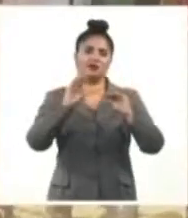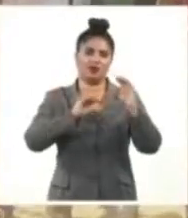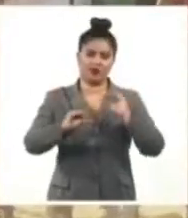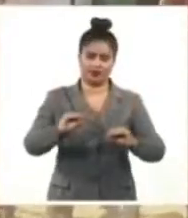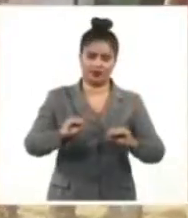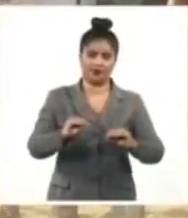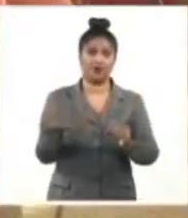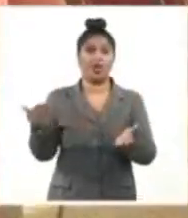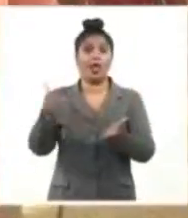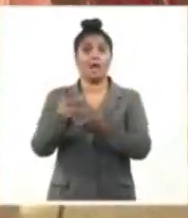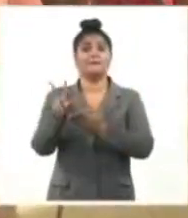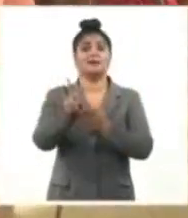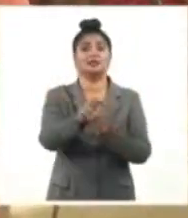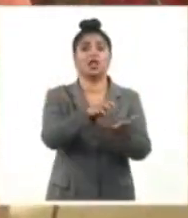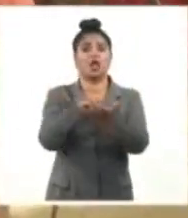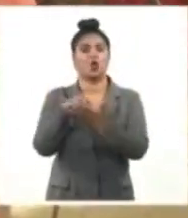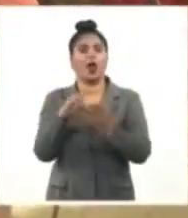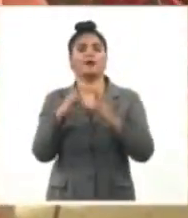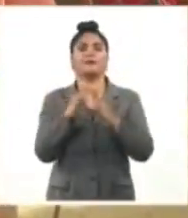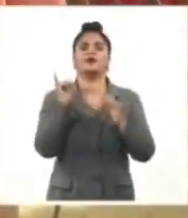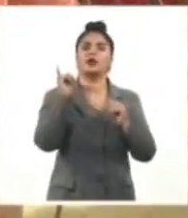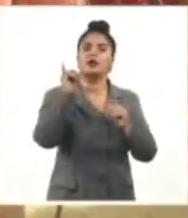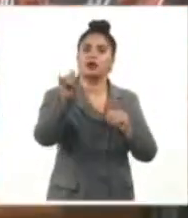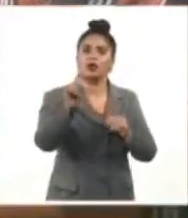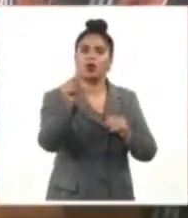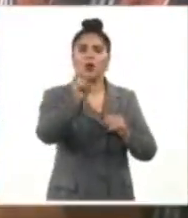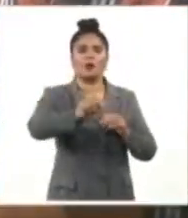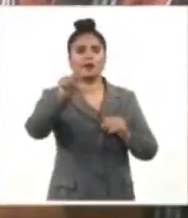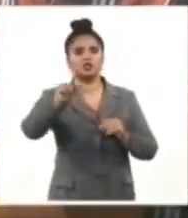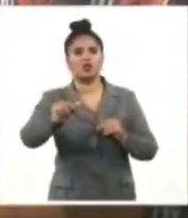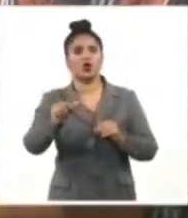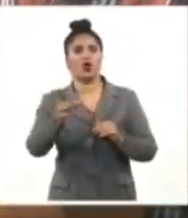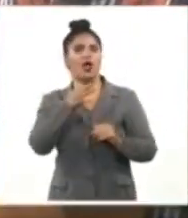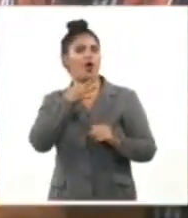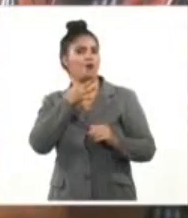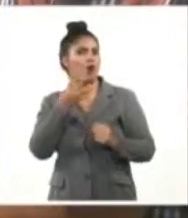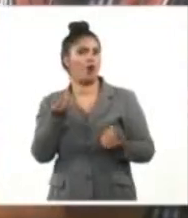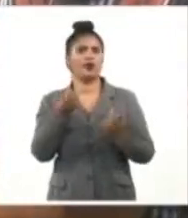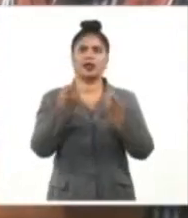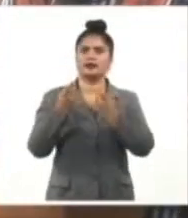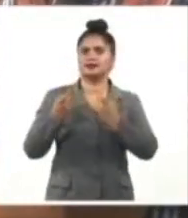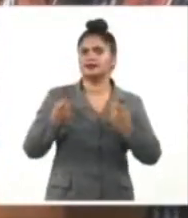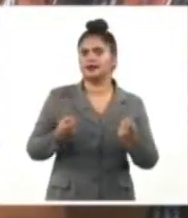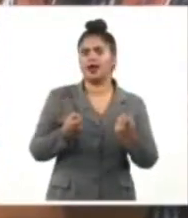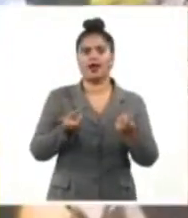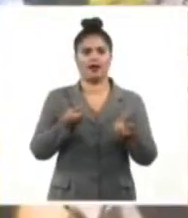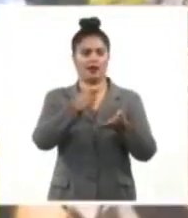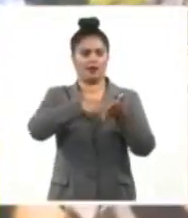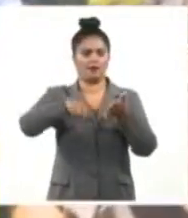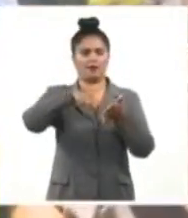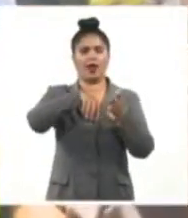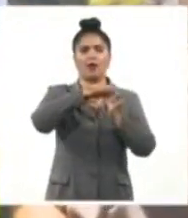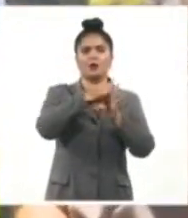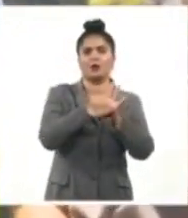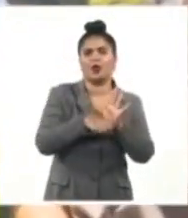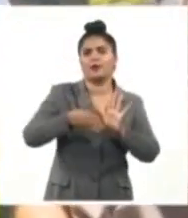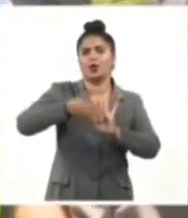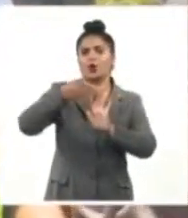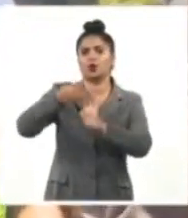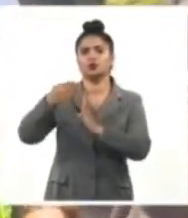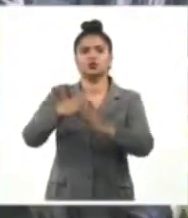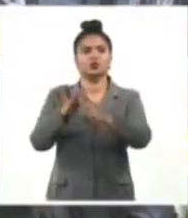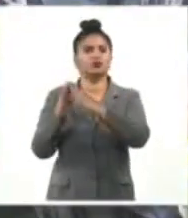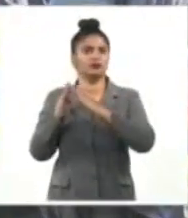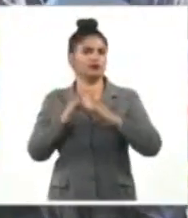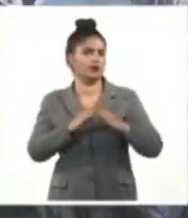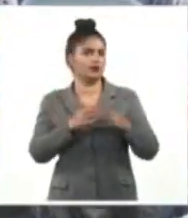situación de vulnerabilidad abarcó las inquietudes de los electores, los avances en el programa de construcción de la vivienda, el rol de los diferentes grupos de